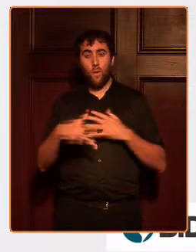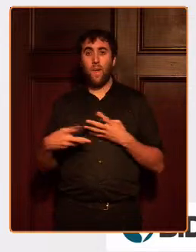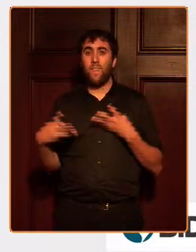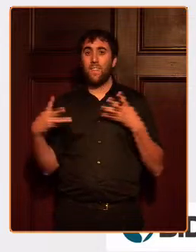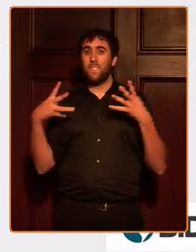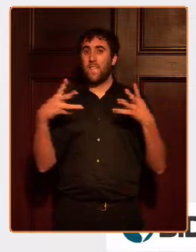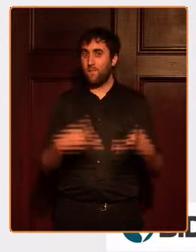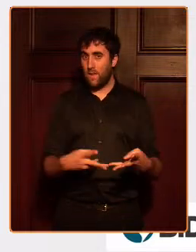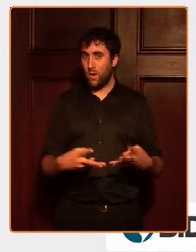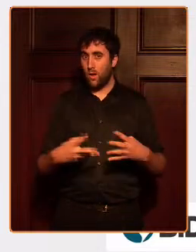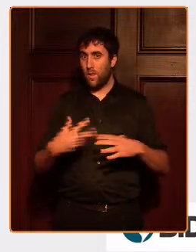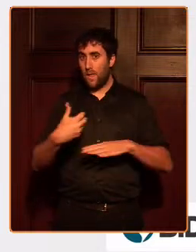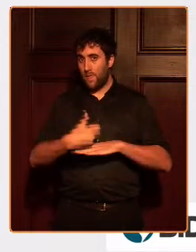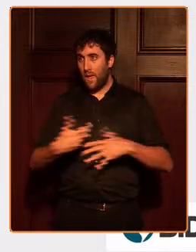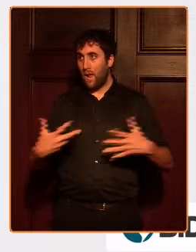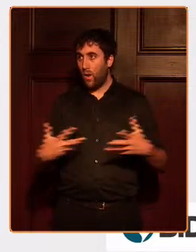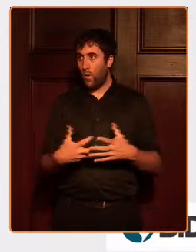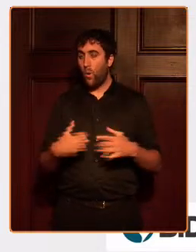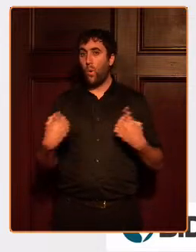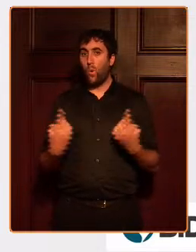de escala que tenemos cuando